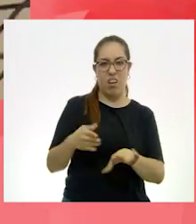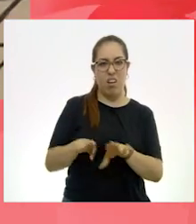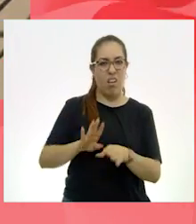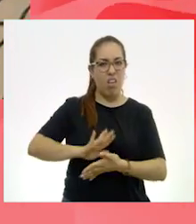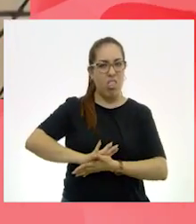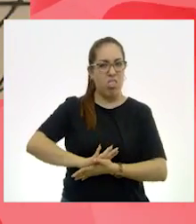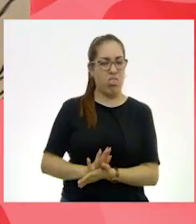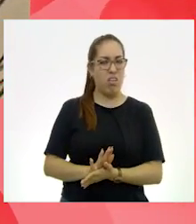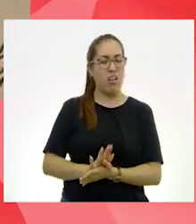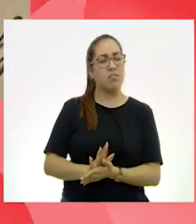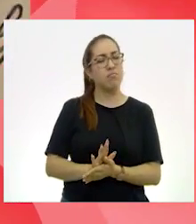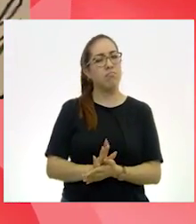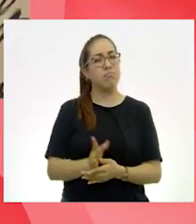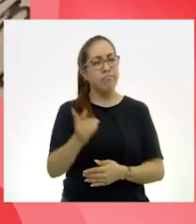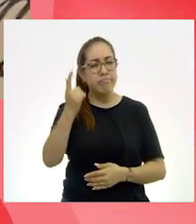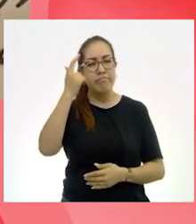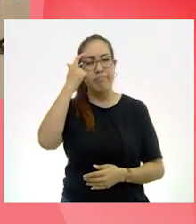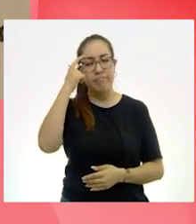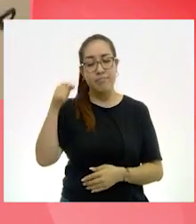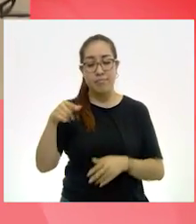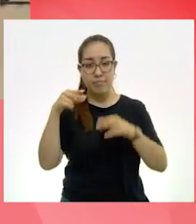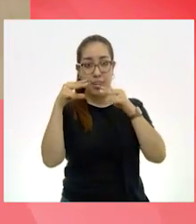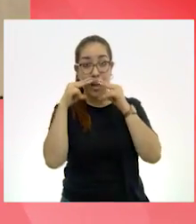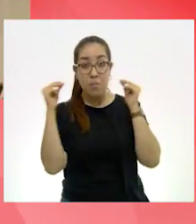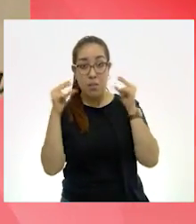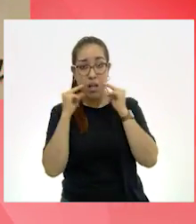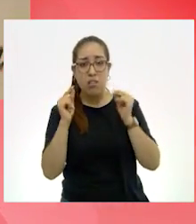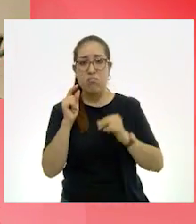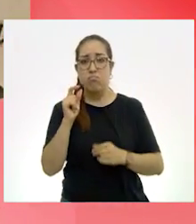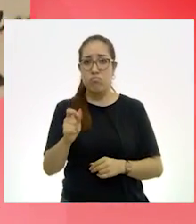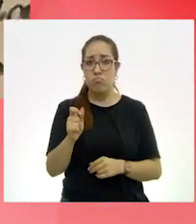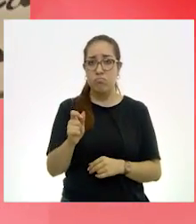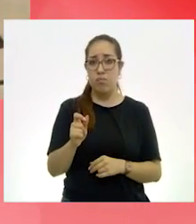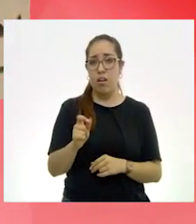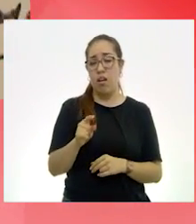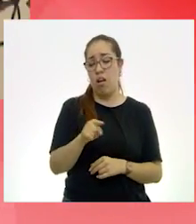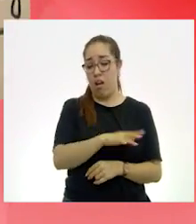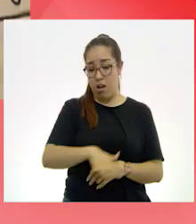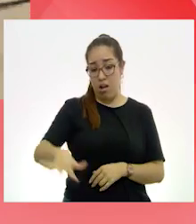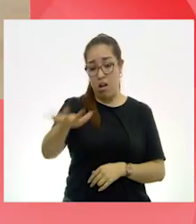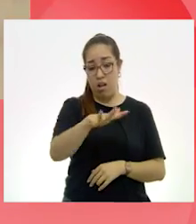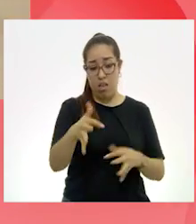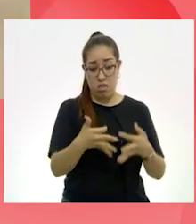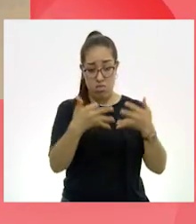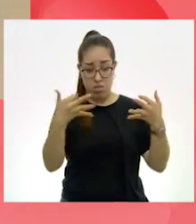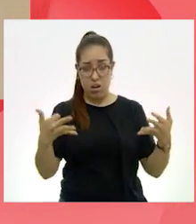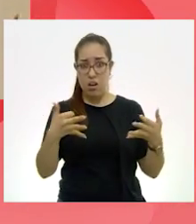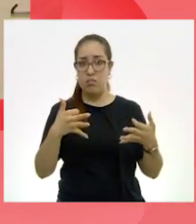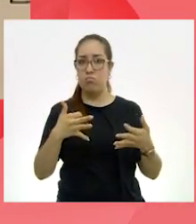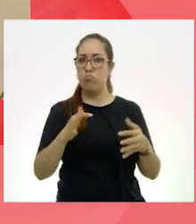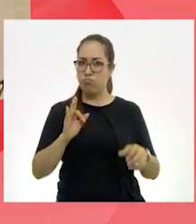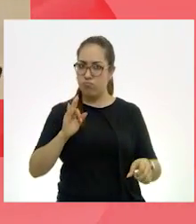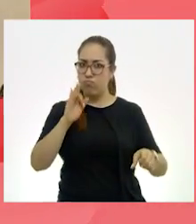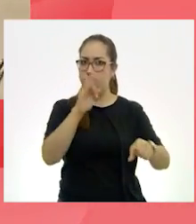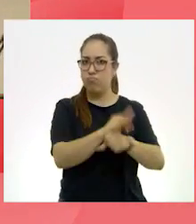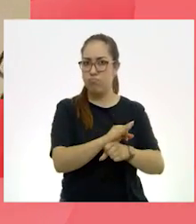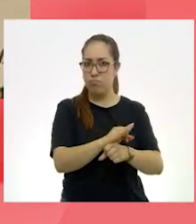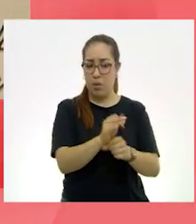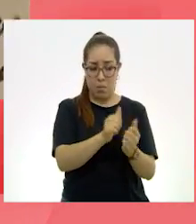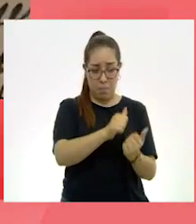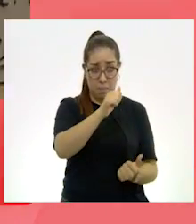lleva a considerar que Emiliano no solamente defendió las tierras en el Plan de Ayala, sino la